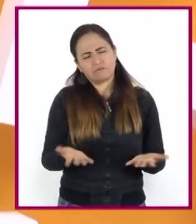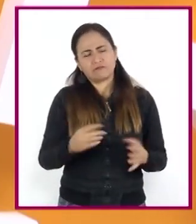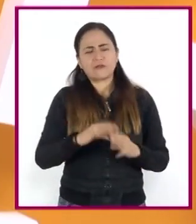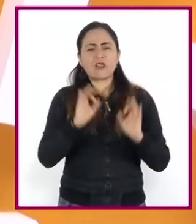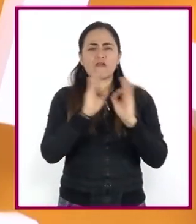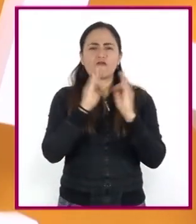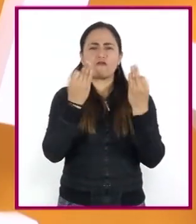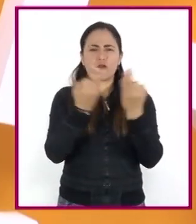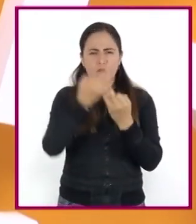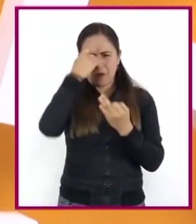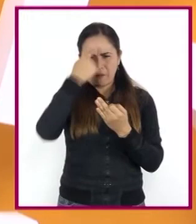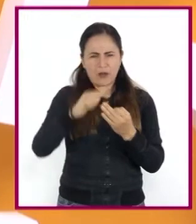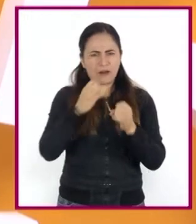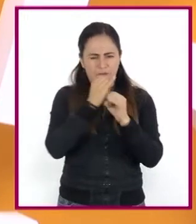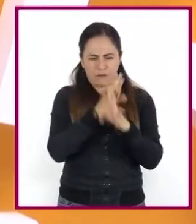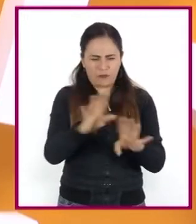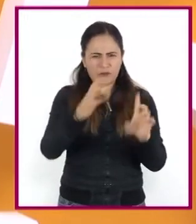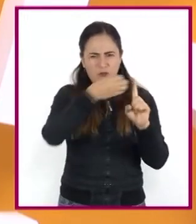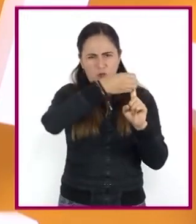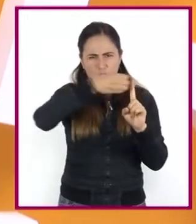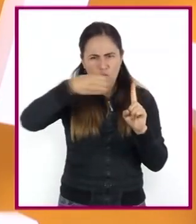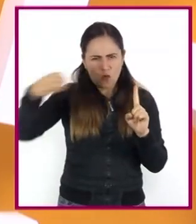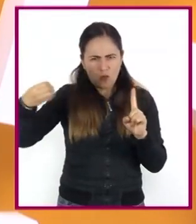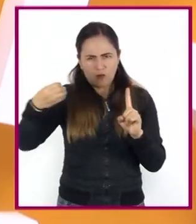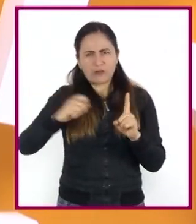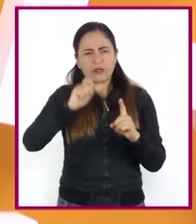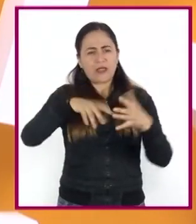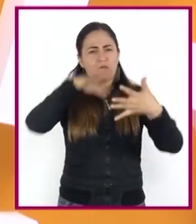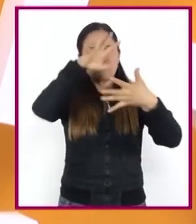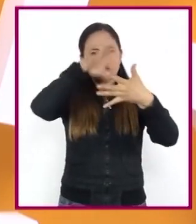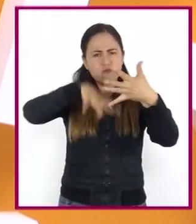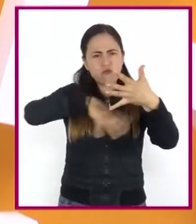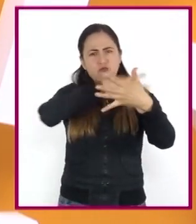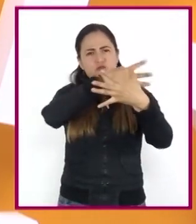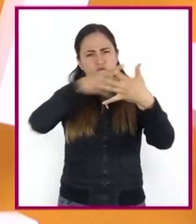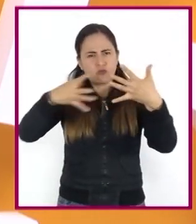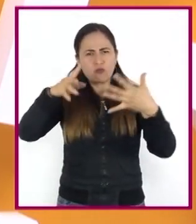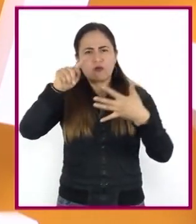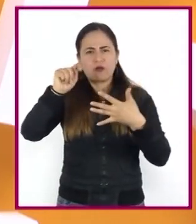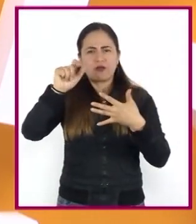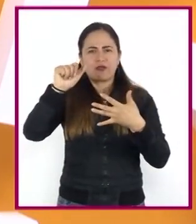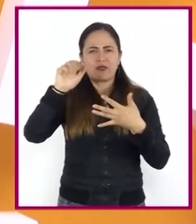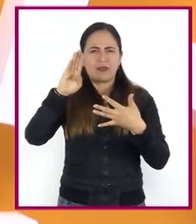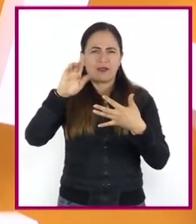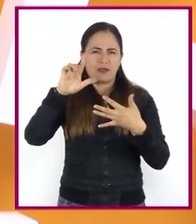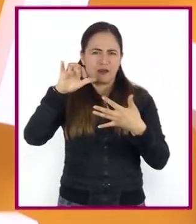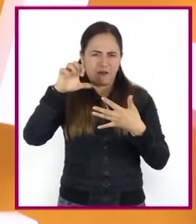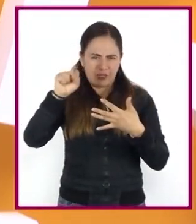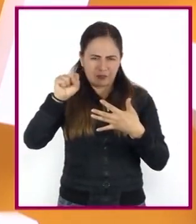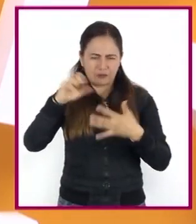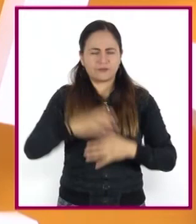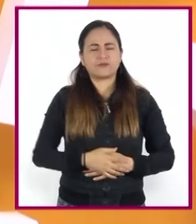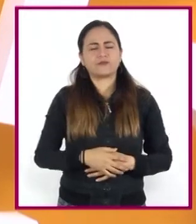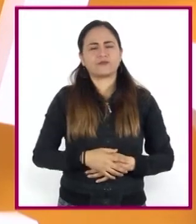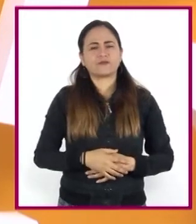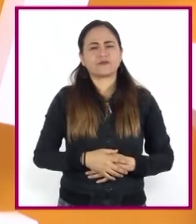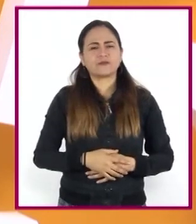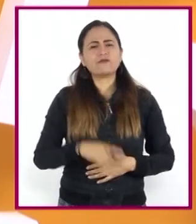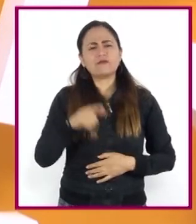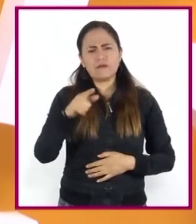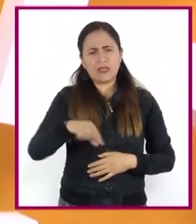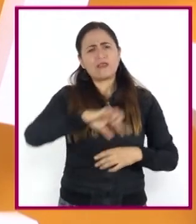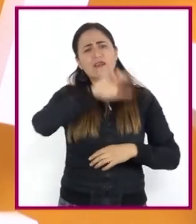para organizar los datos son las llamadas tablas de frecuencia. A partir de estas, podemos construir